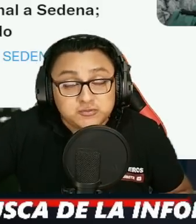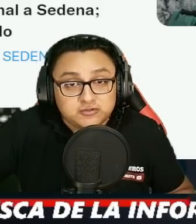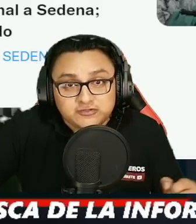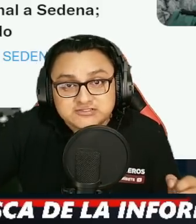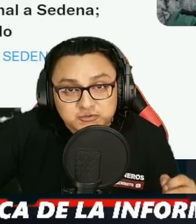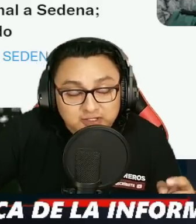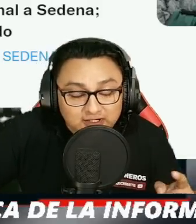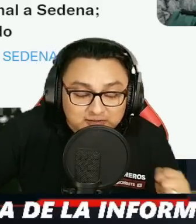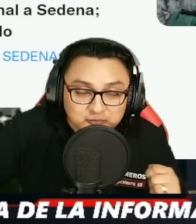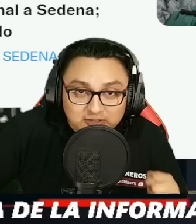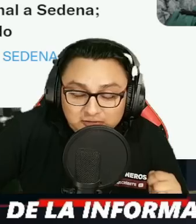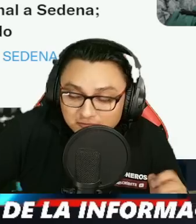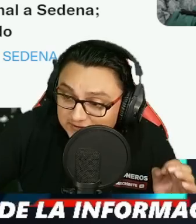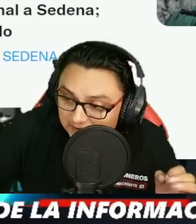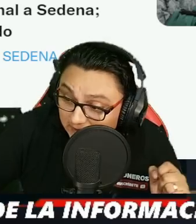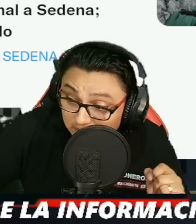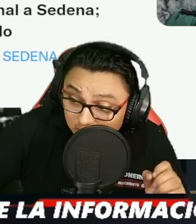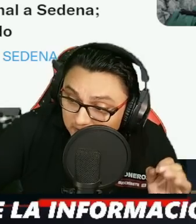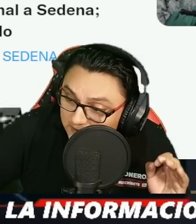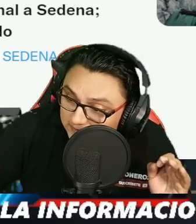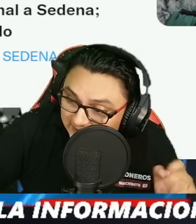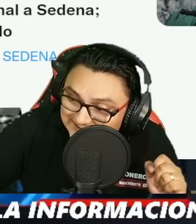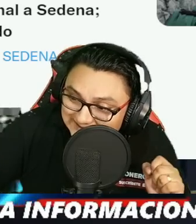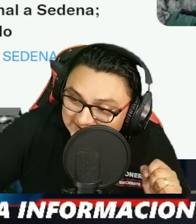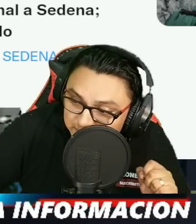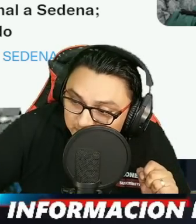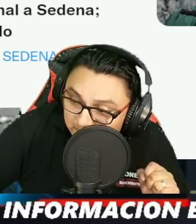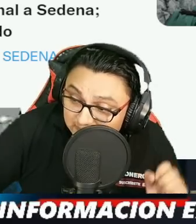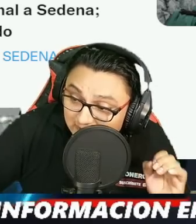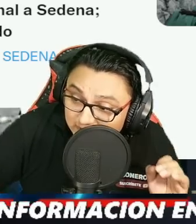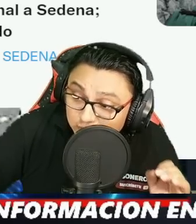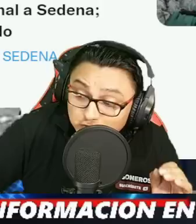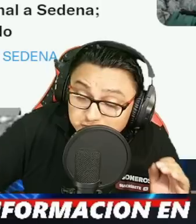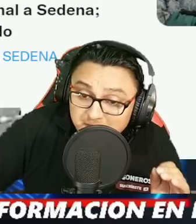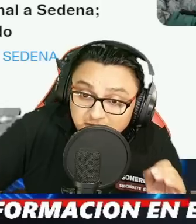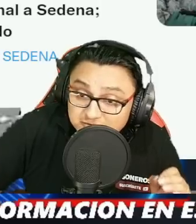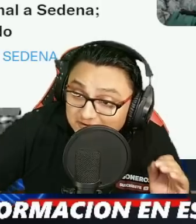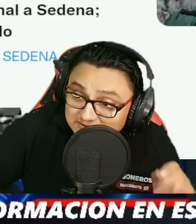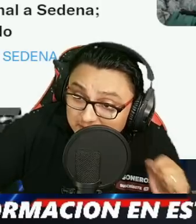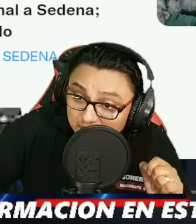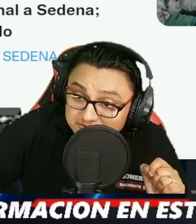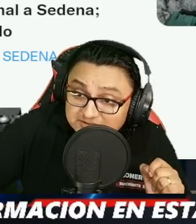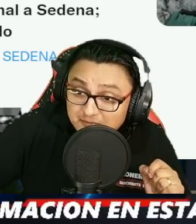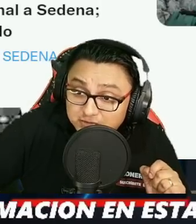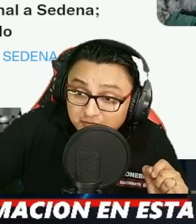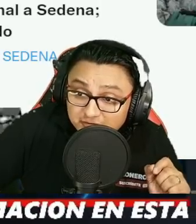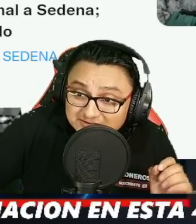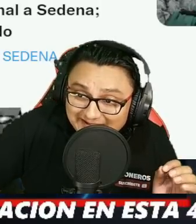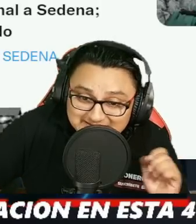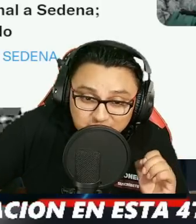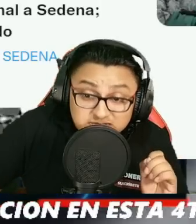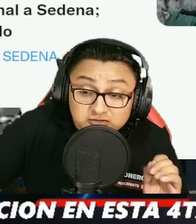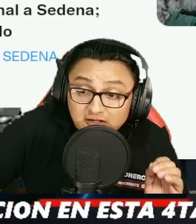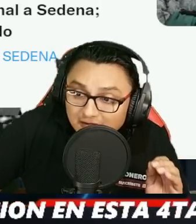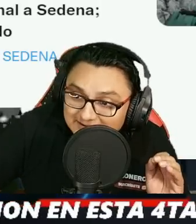Un servidor, Francisco Nal, reportándoles el día de hoy, 3 de septiembre del año 2022. Sábado, mis estimados pregoneros, en